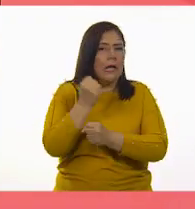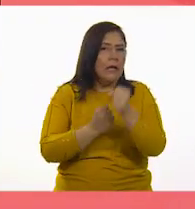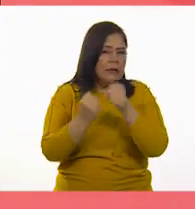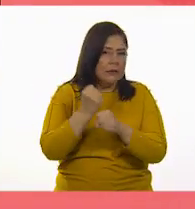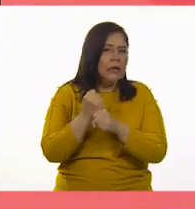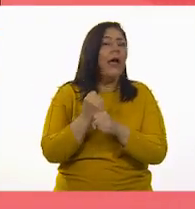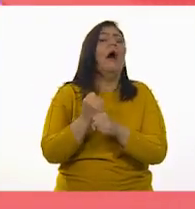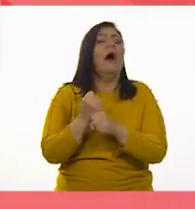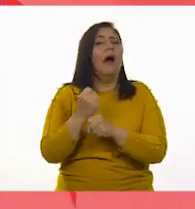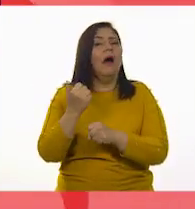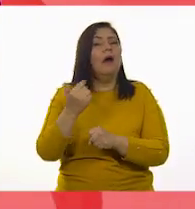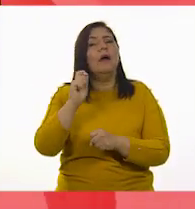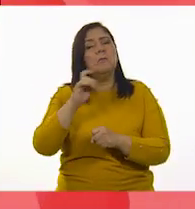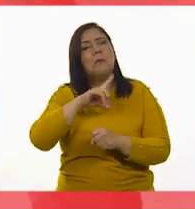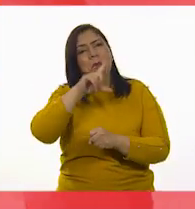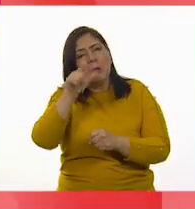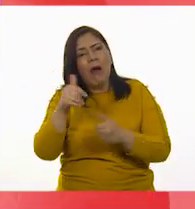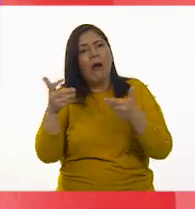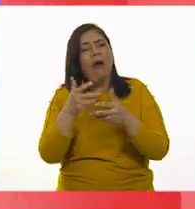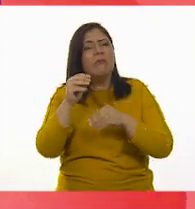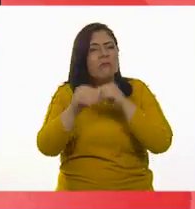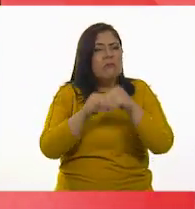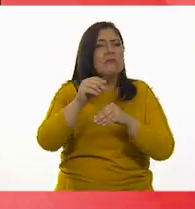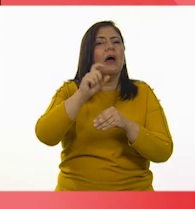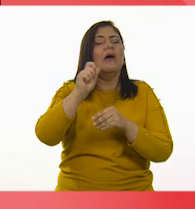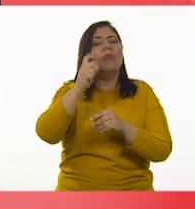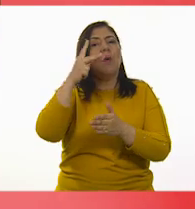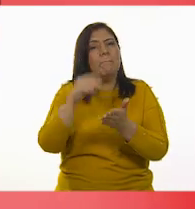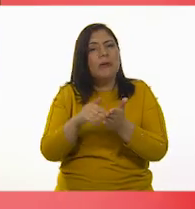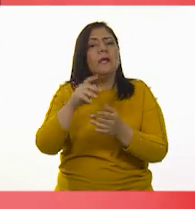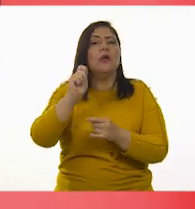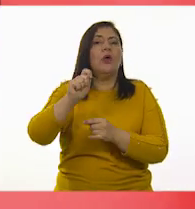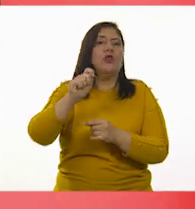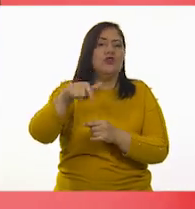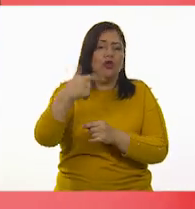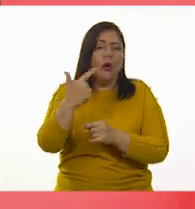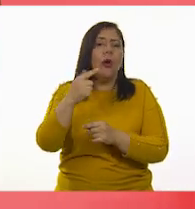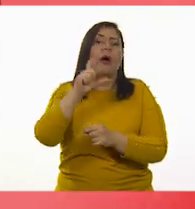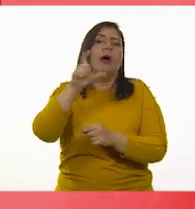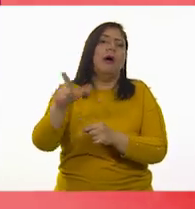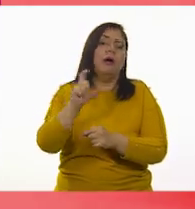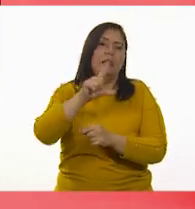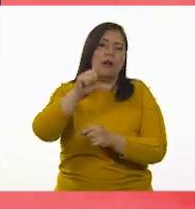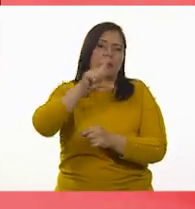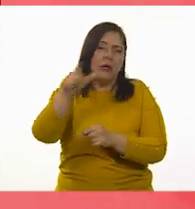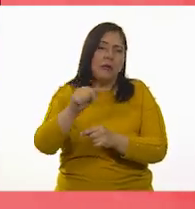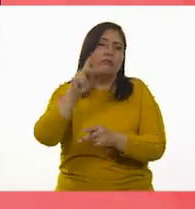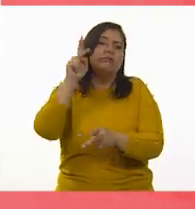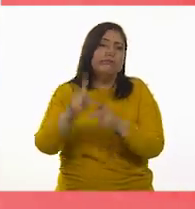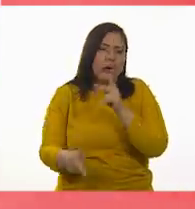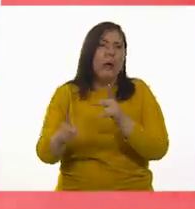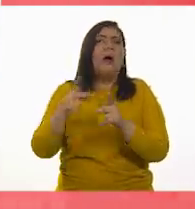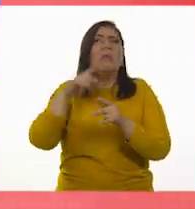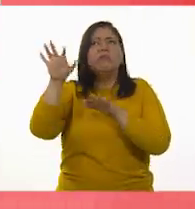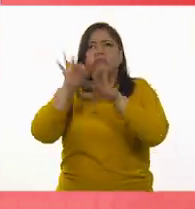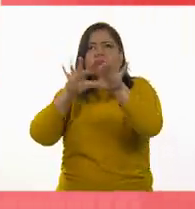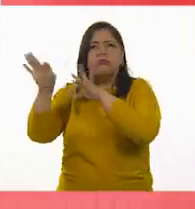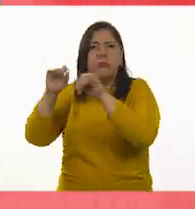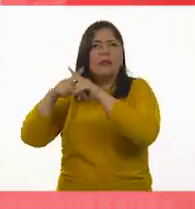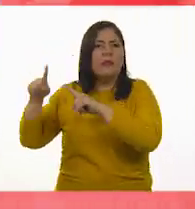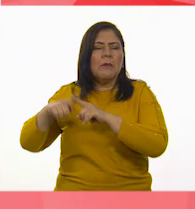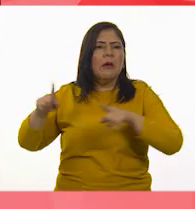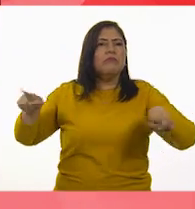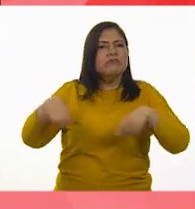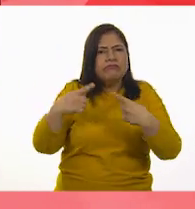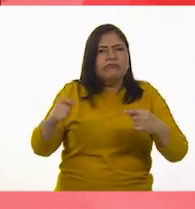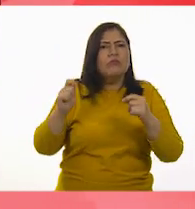realizó puntualmente hasta el 2012 cuando fue interrumpido. En aquel momento, reunió a bandas internacionales del calibre de